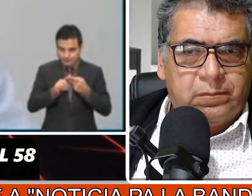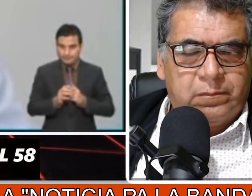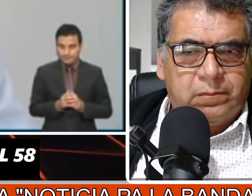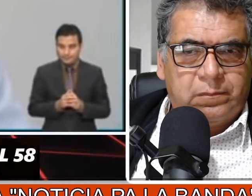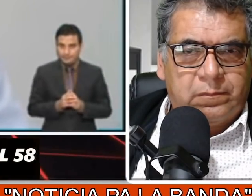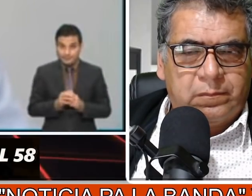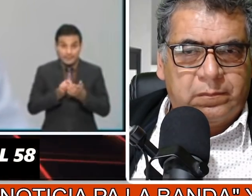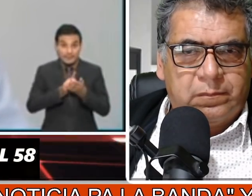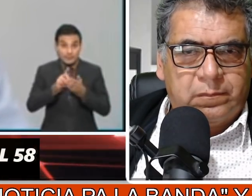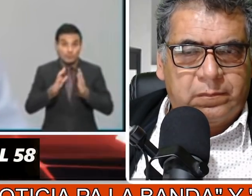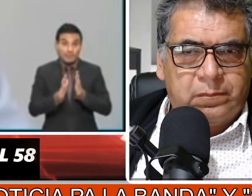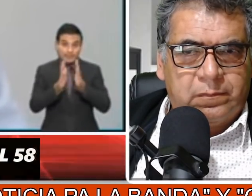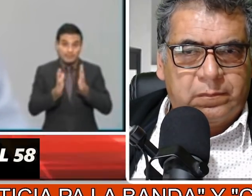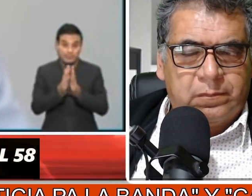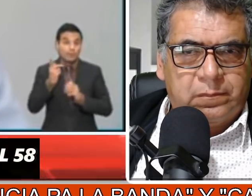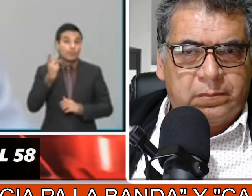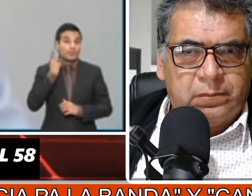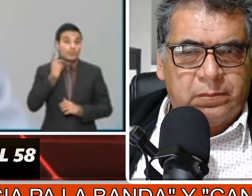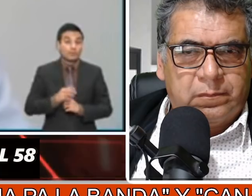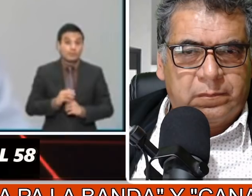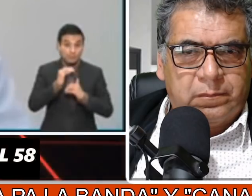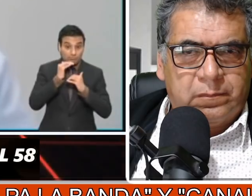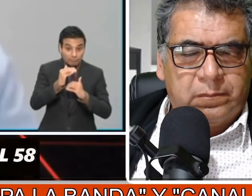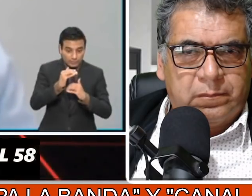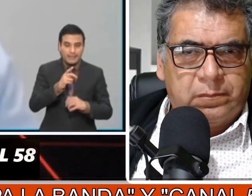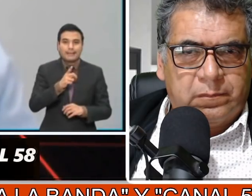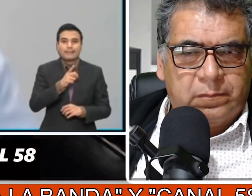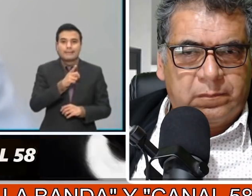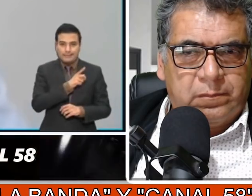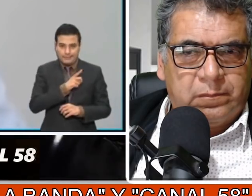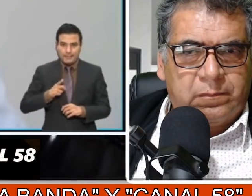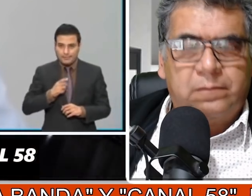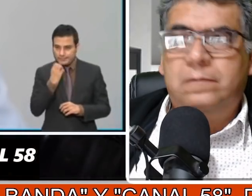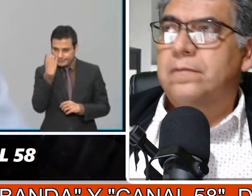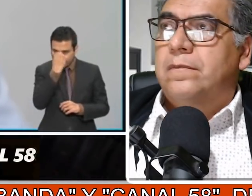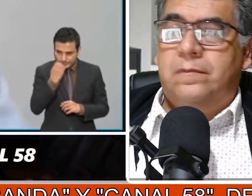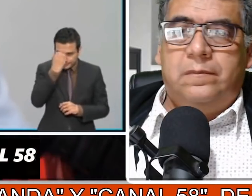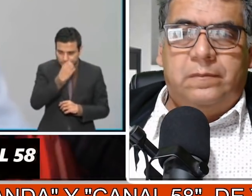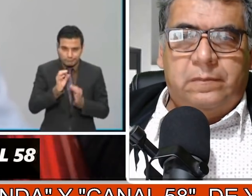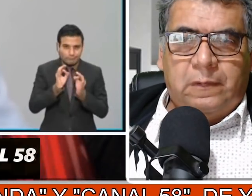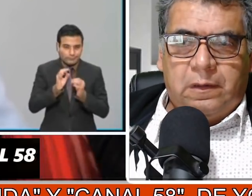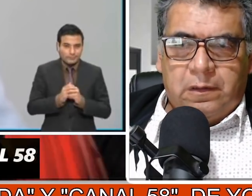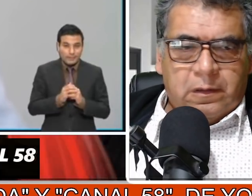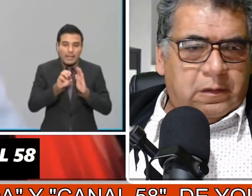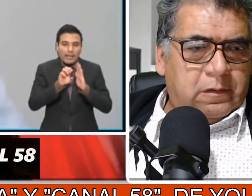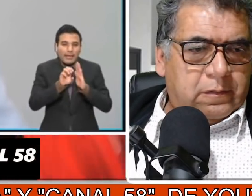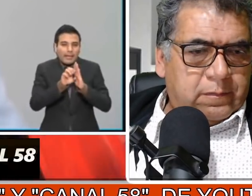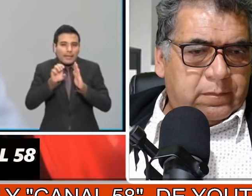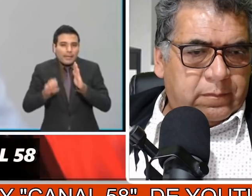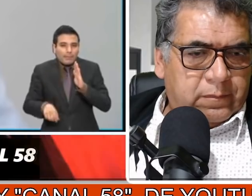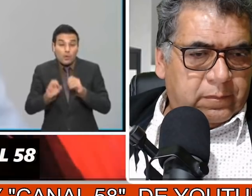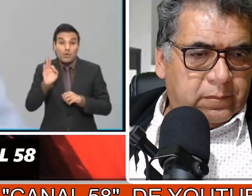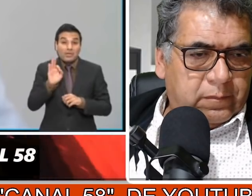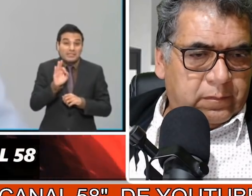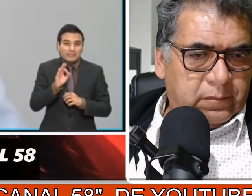restricciones a los derechos de participación política deben ser interpretadas limitativamente. En caso de encontrarse ante una diversidad